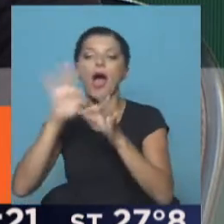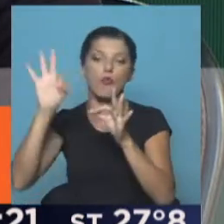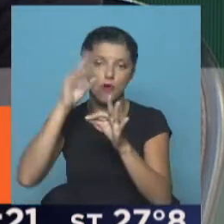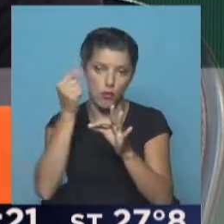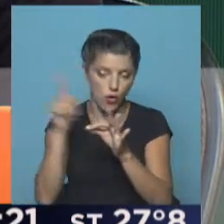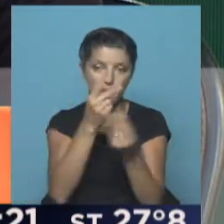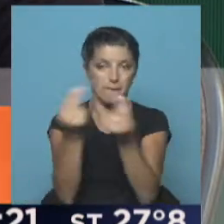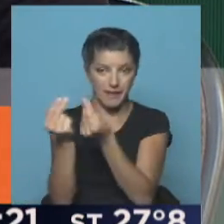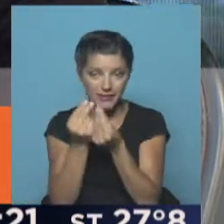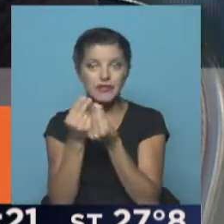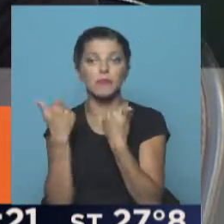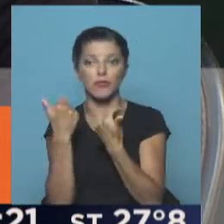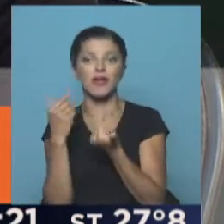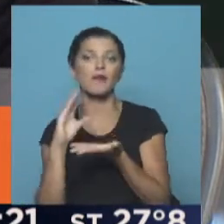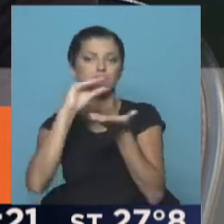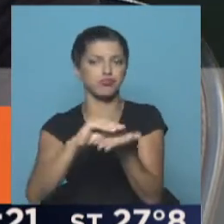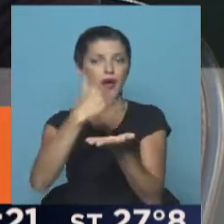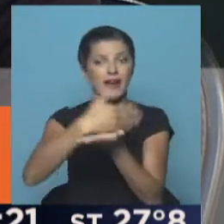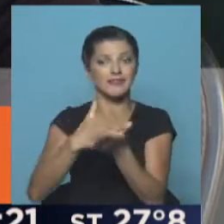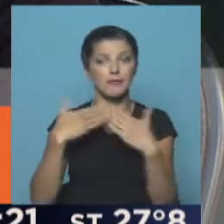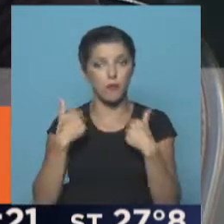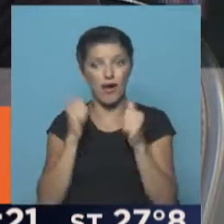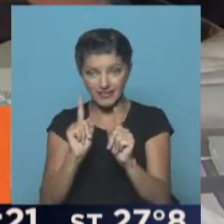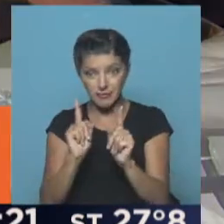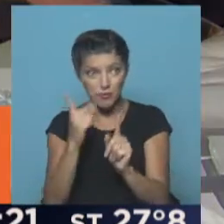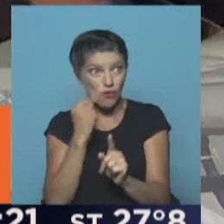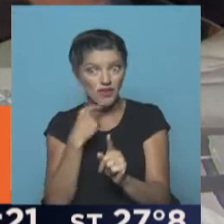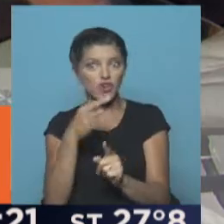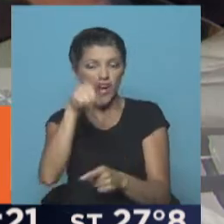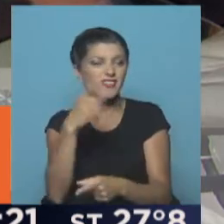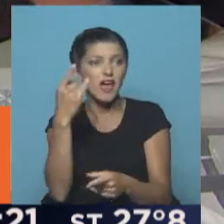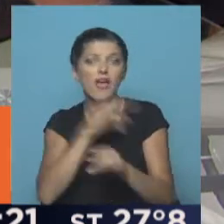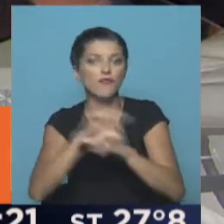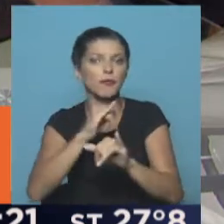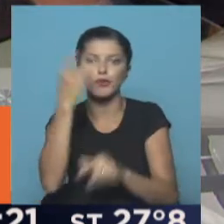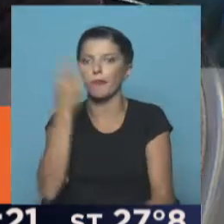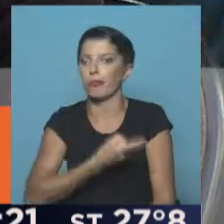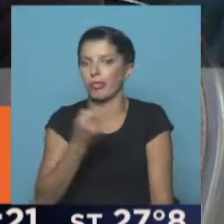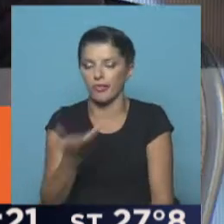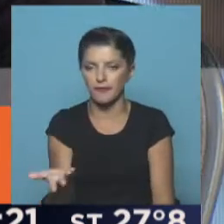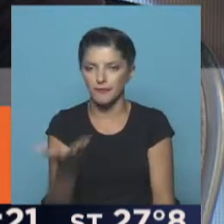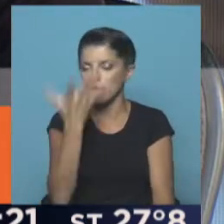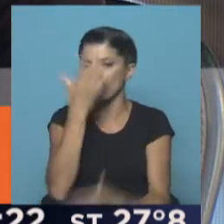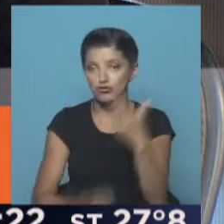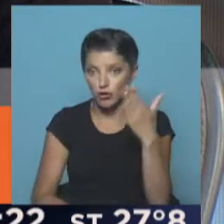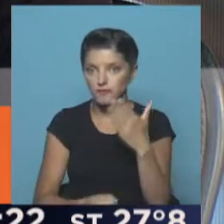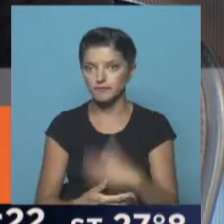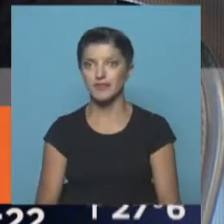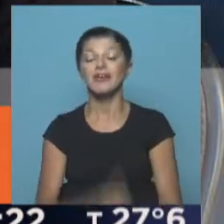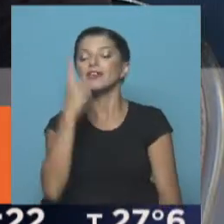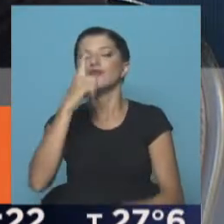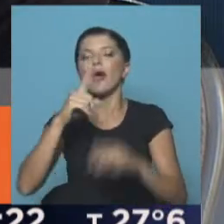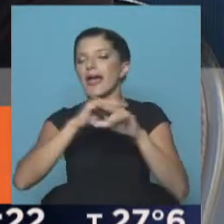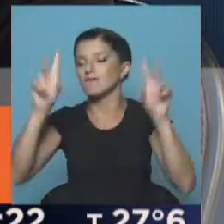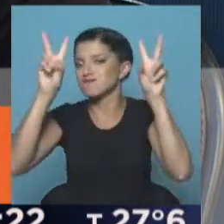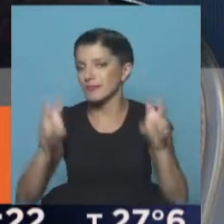financiar el Sistema Nacional de Salud, fue un dato erróneo. Claro. El mismo día. Claro. Y fue el dato central de la campaña, fue el lema de un colectivo